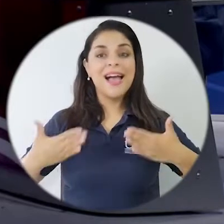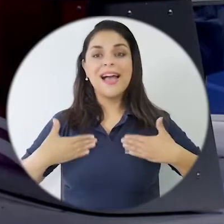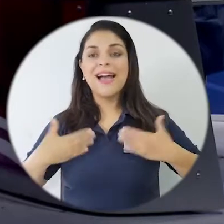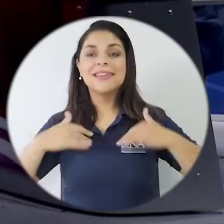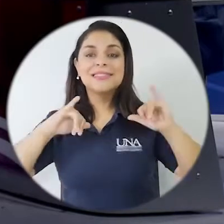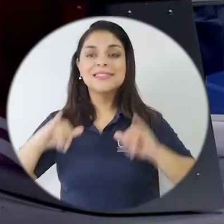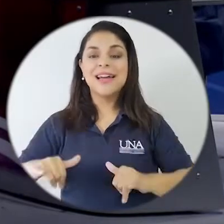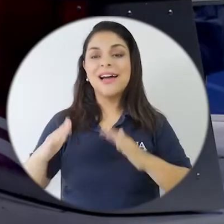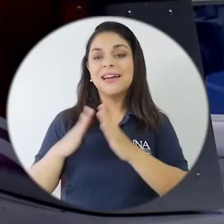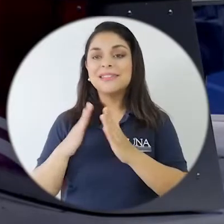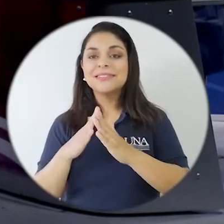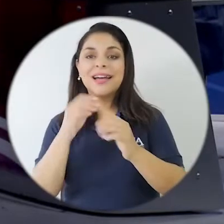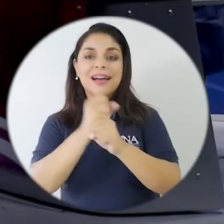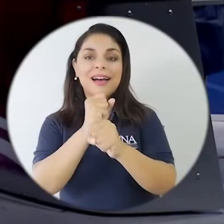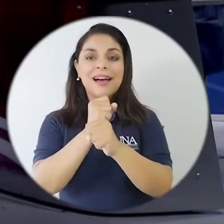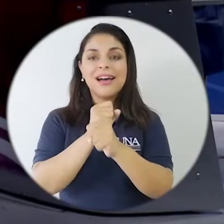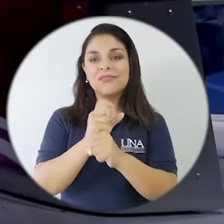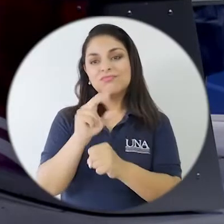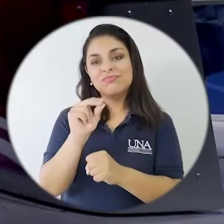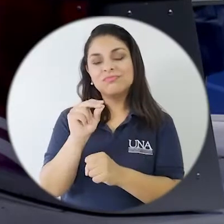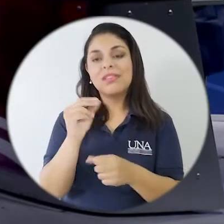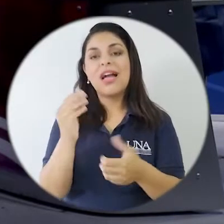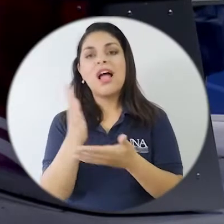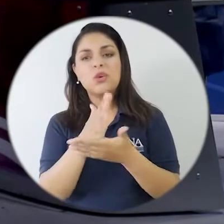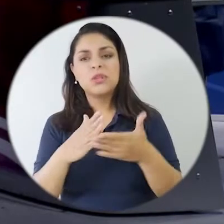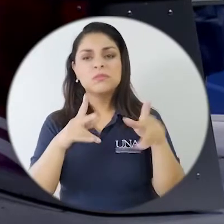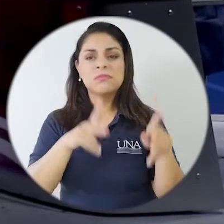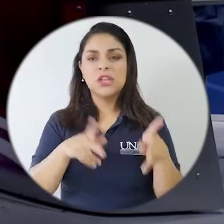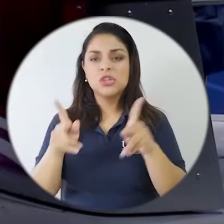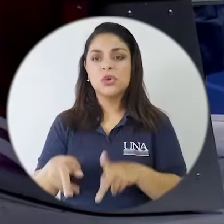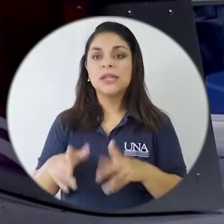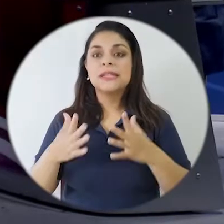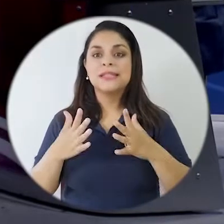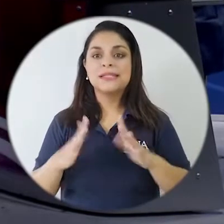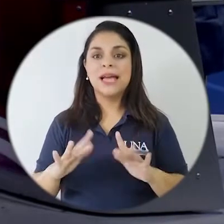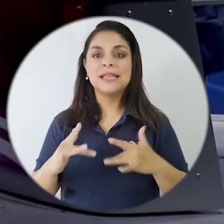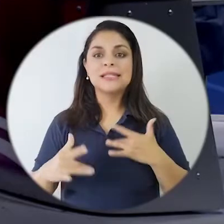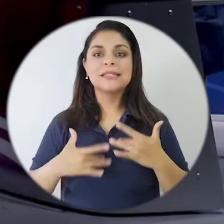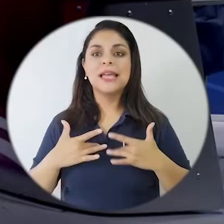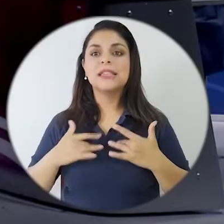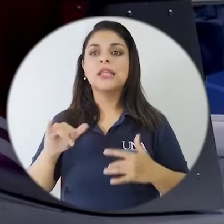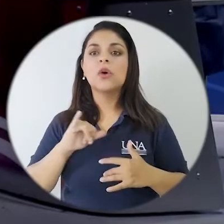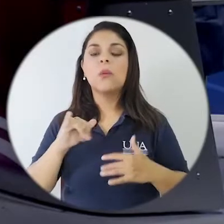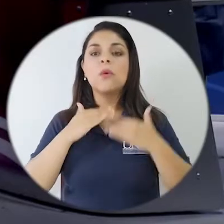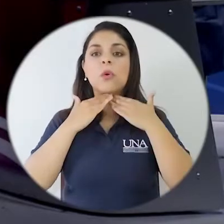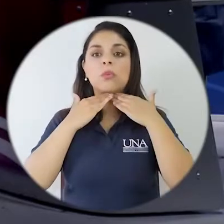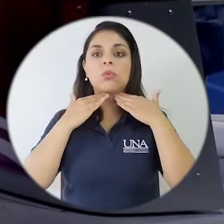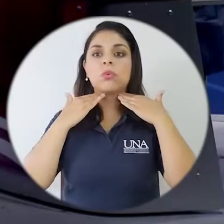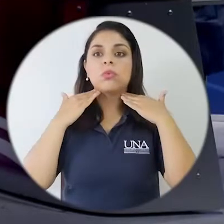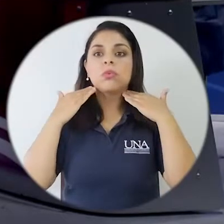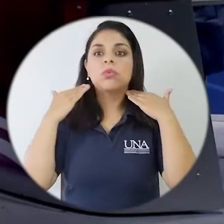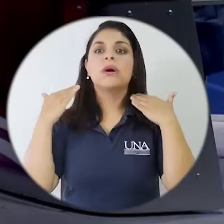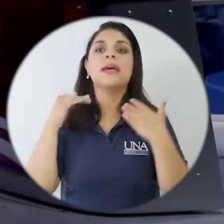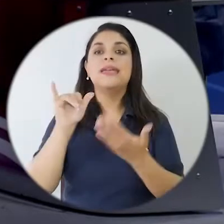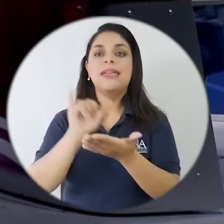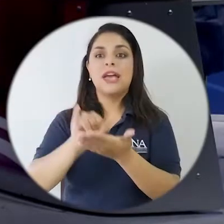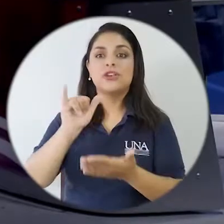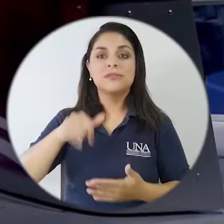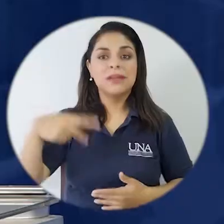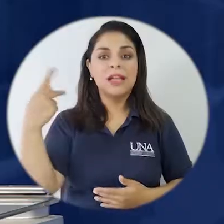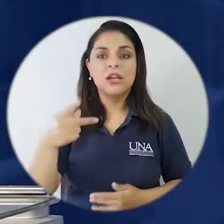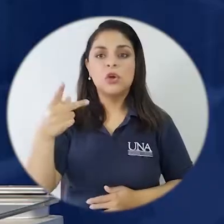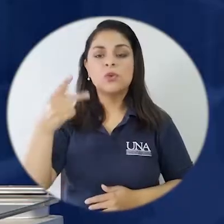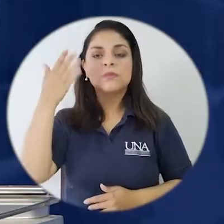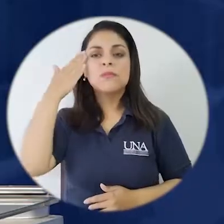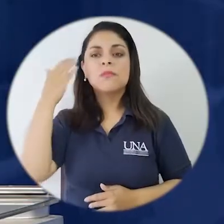mundo está así que súper feliz de estar en la casa en teletrabajo. Hay gente que realmente está llegando a una situación de hastío y eso